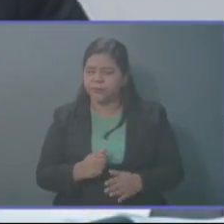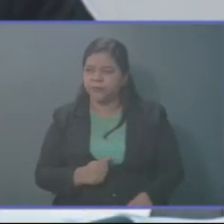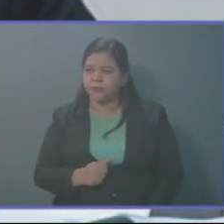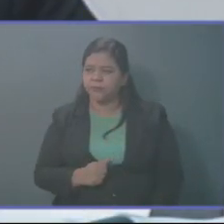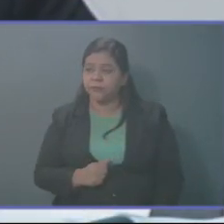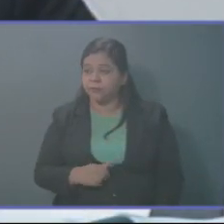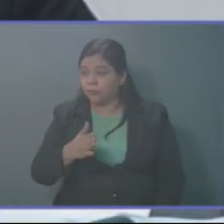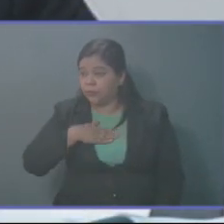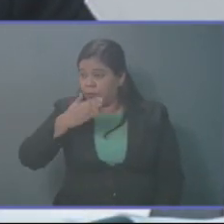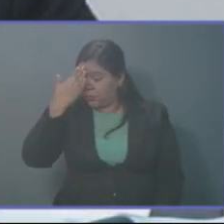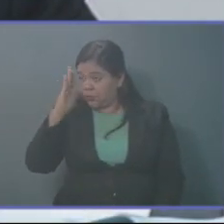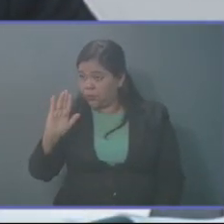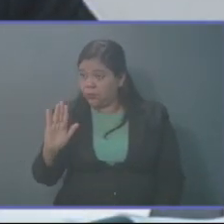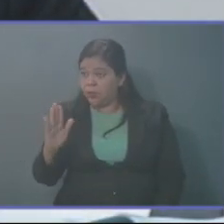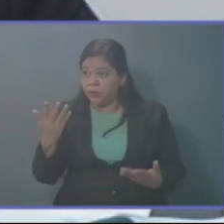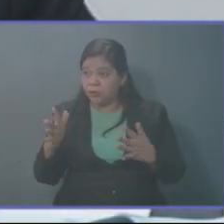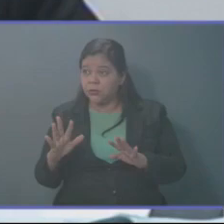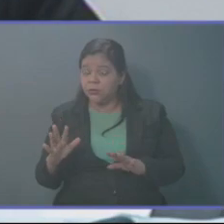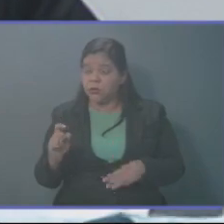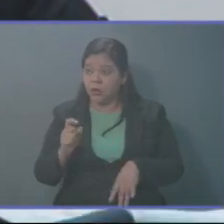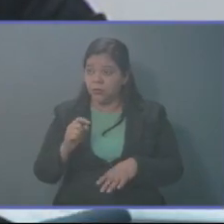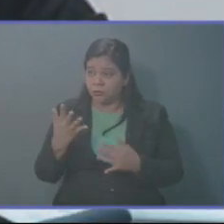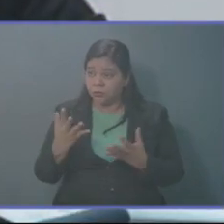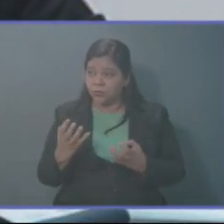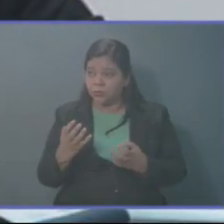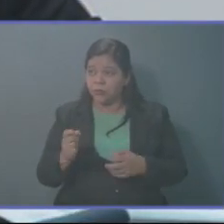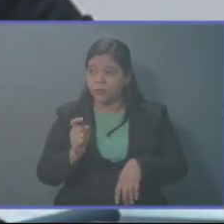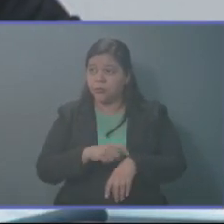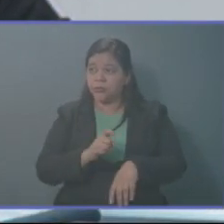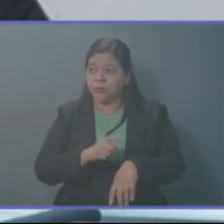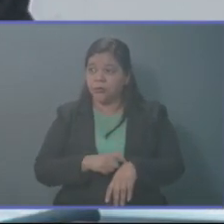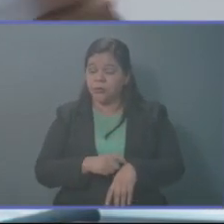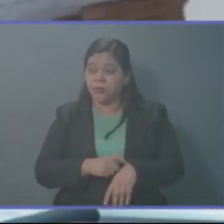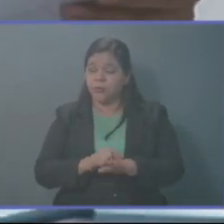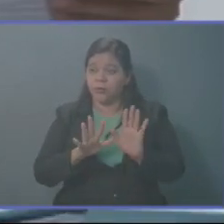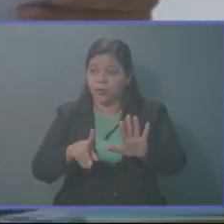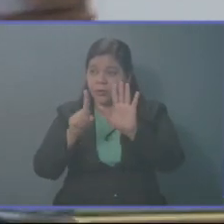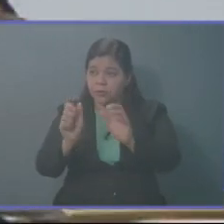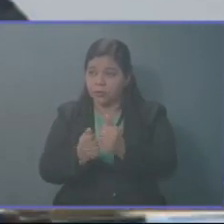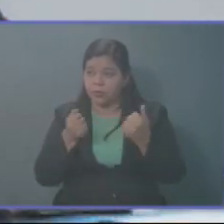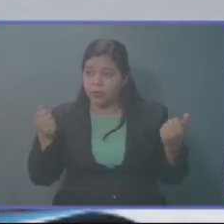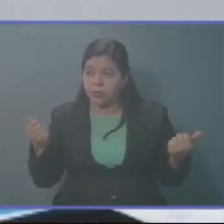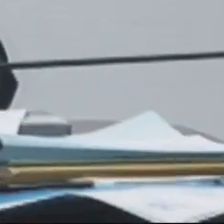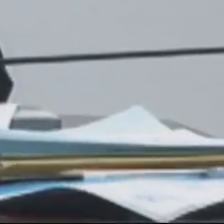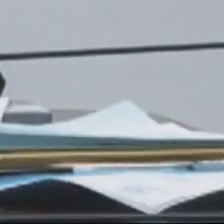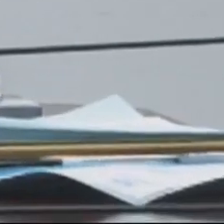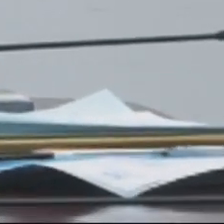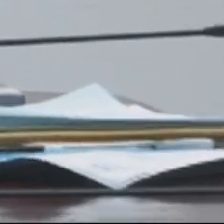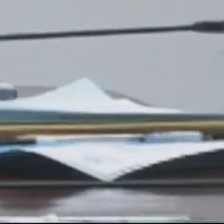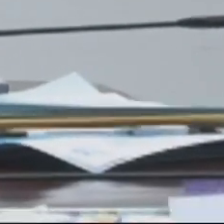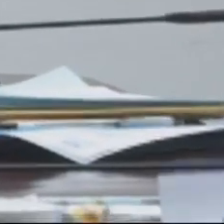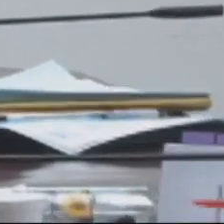Bueno, no sé si vamos con lo de los 16 millones que se quedó.